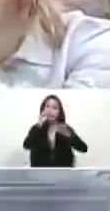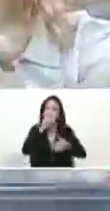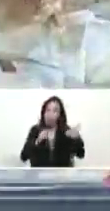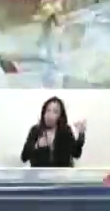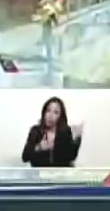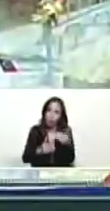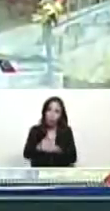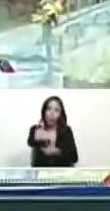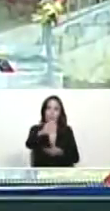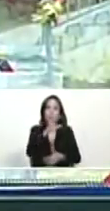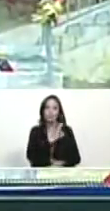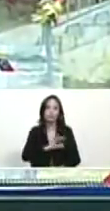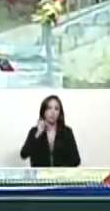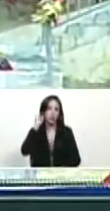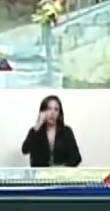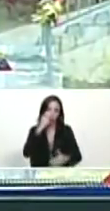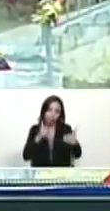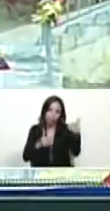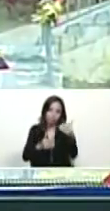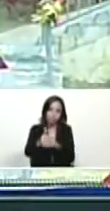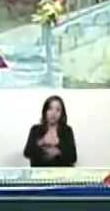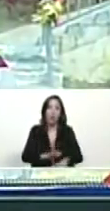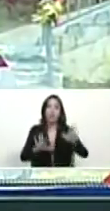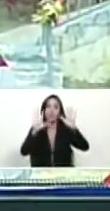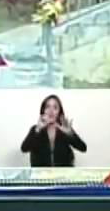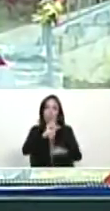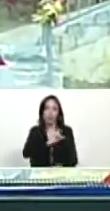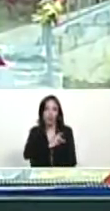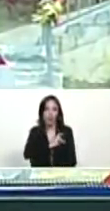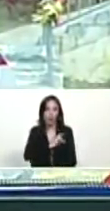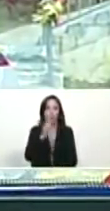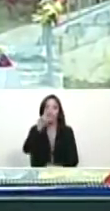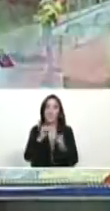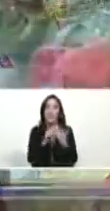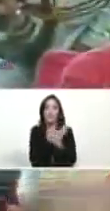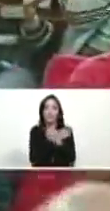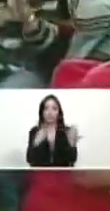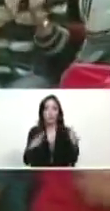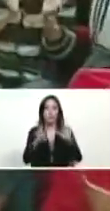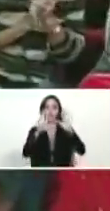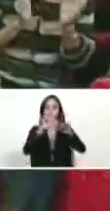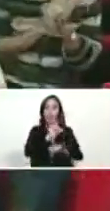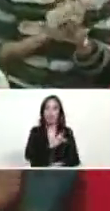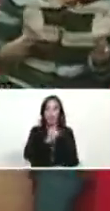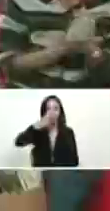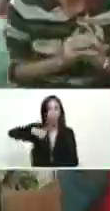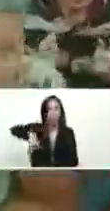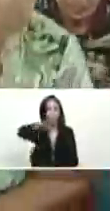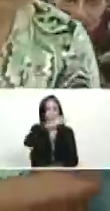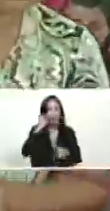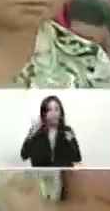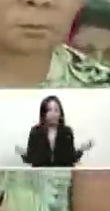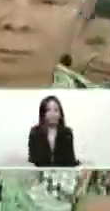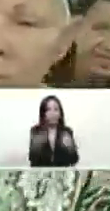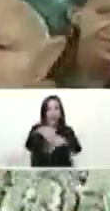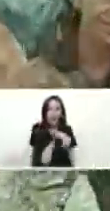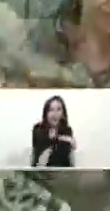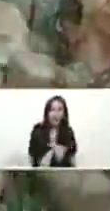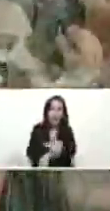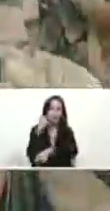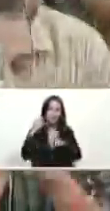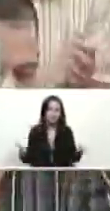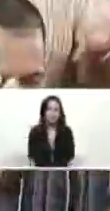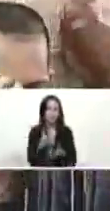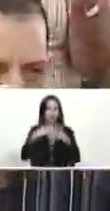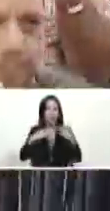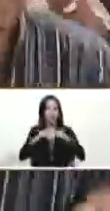construcción del socialismo. 10 de enero 2019. Pueblo a la calle. Pueblo al